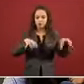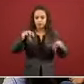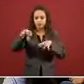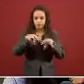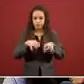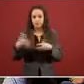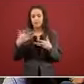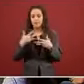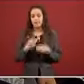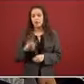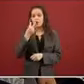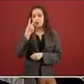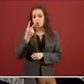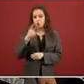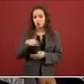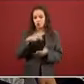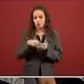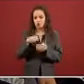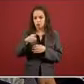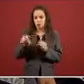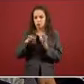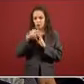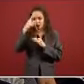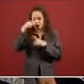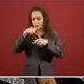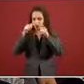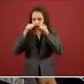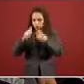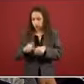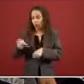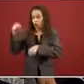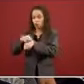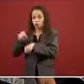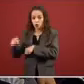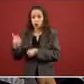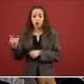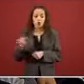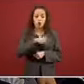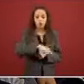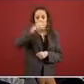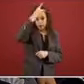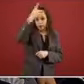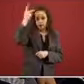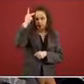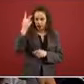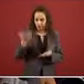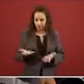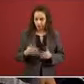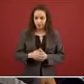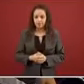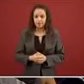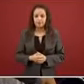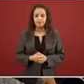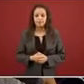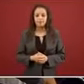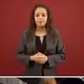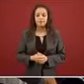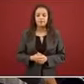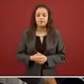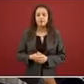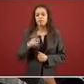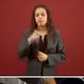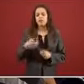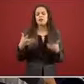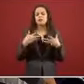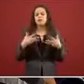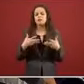2 consultorios, uno es para el médico, uno es para la enfermera, y nuestro personal de acción comunitaria logró tener de